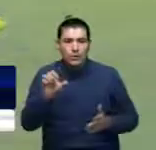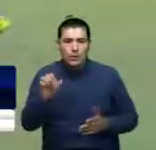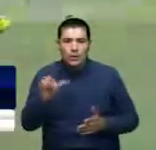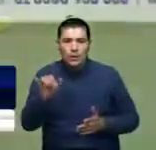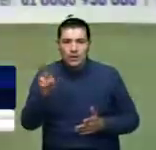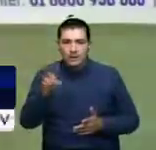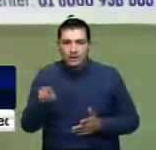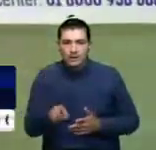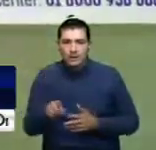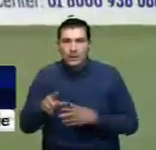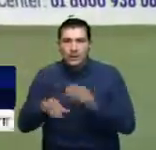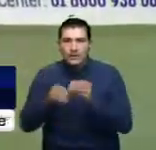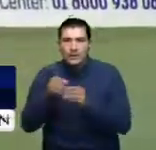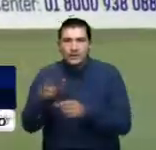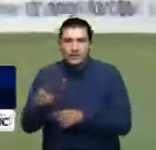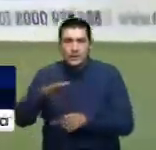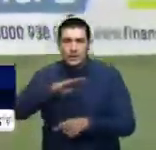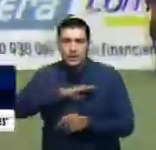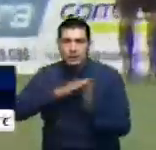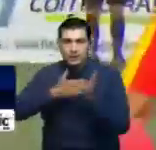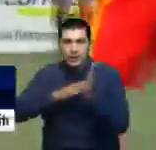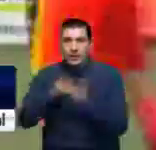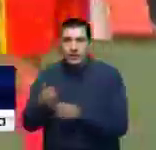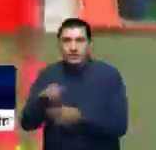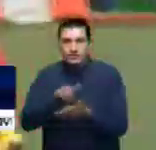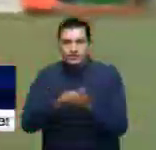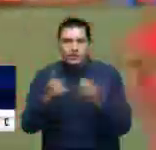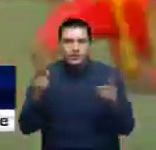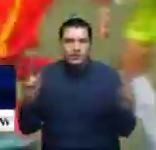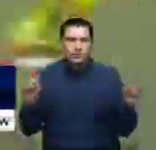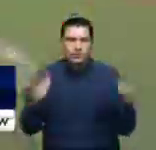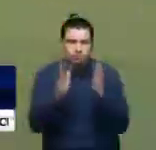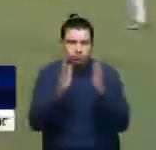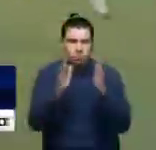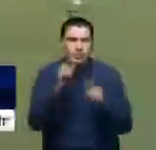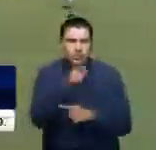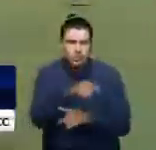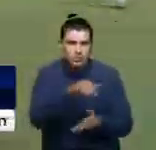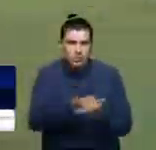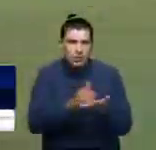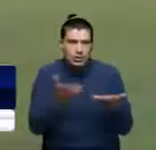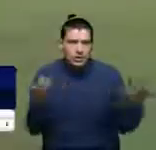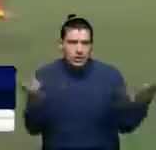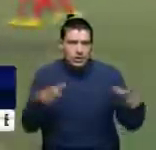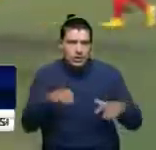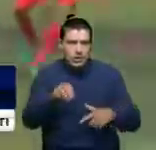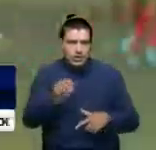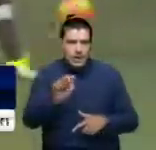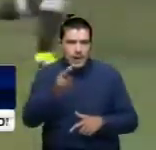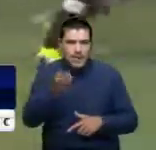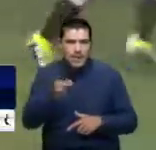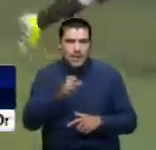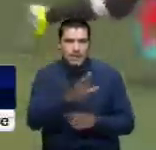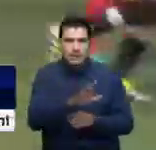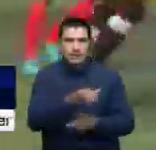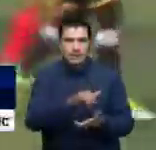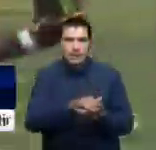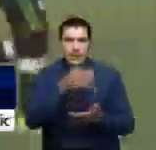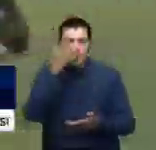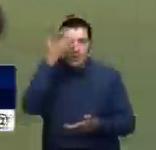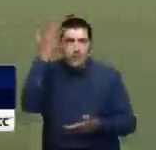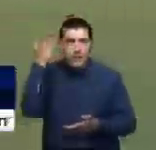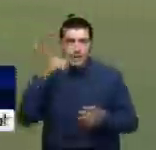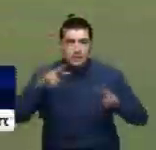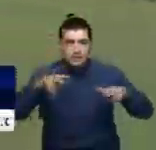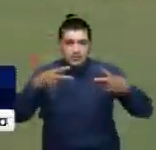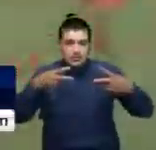y Contracorriente Alcaldía de Florida Blanca disputarán la final de esta versión en la cancha Marte en la categoría libre tras vencer en las